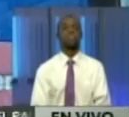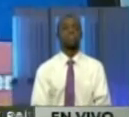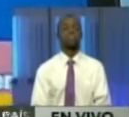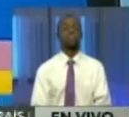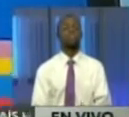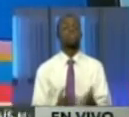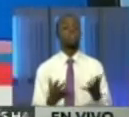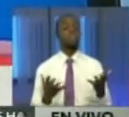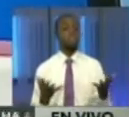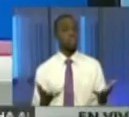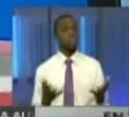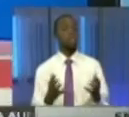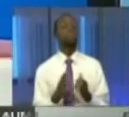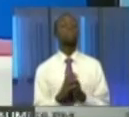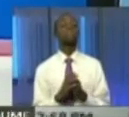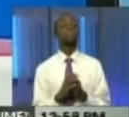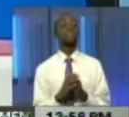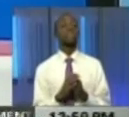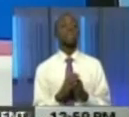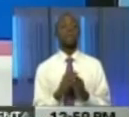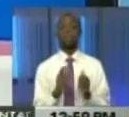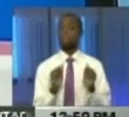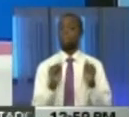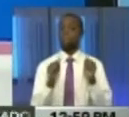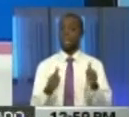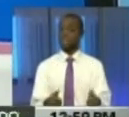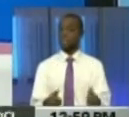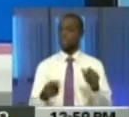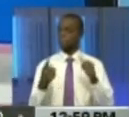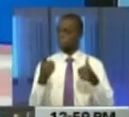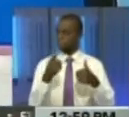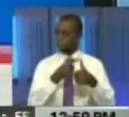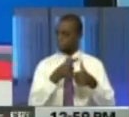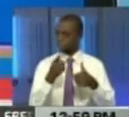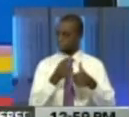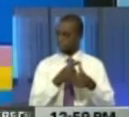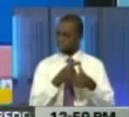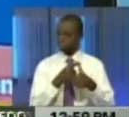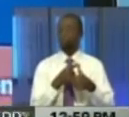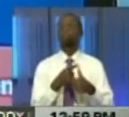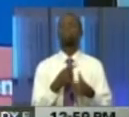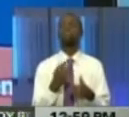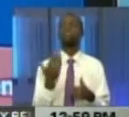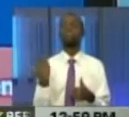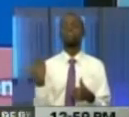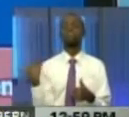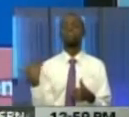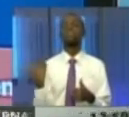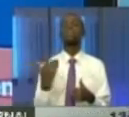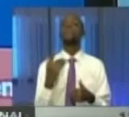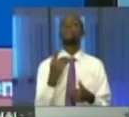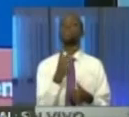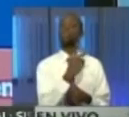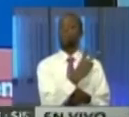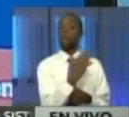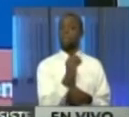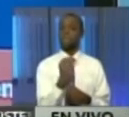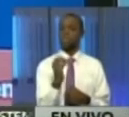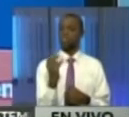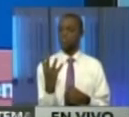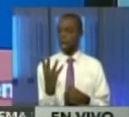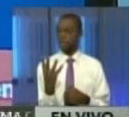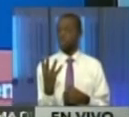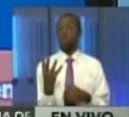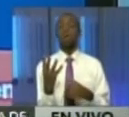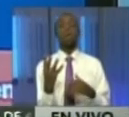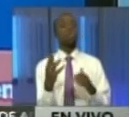Los antecedentes, nosotros para empezar, es importante decir esto, que nosotros en el año 2004 no existían